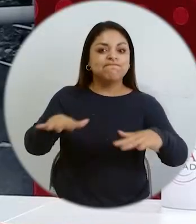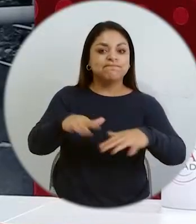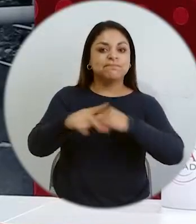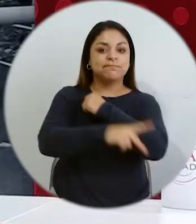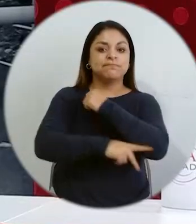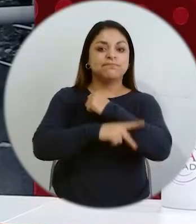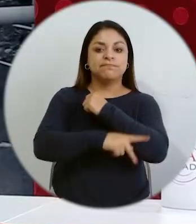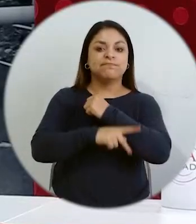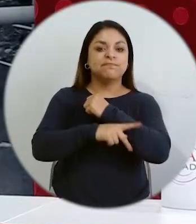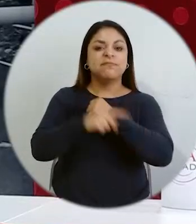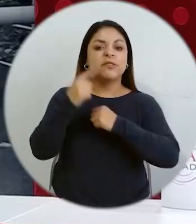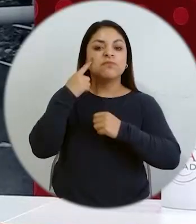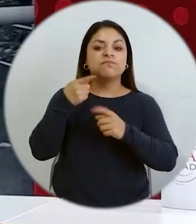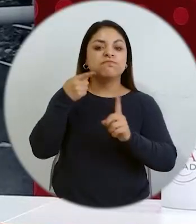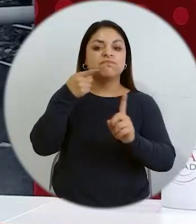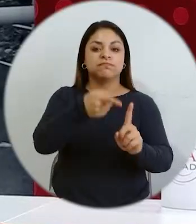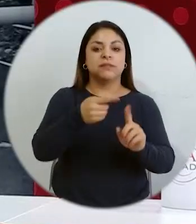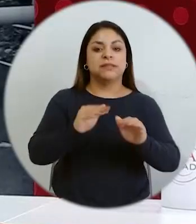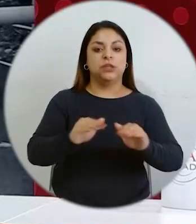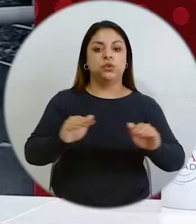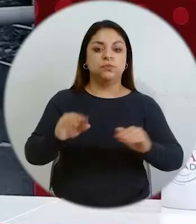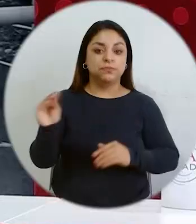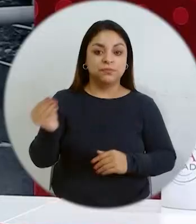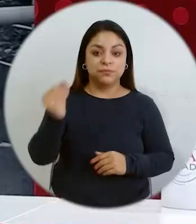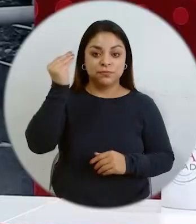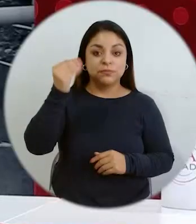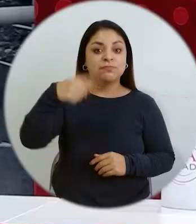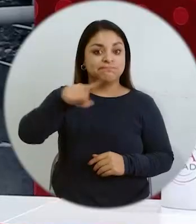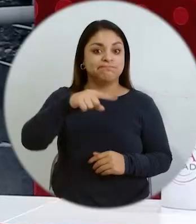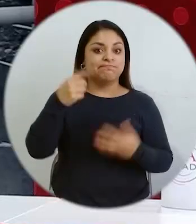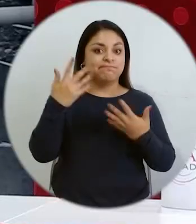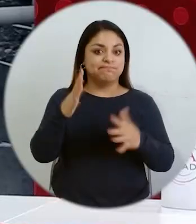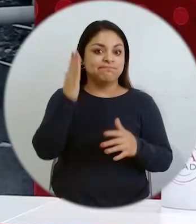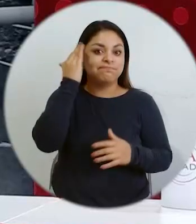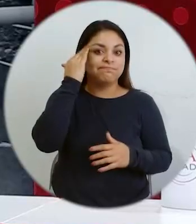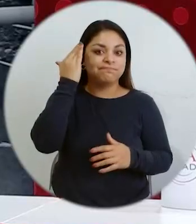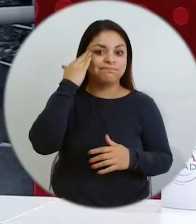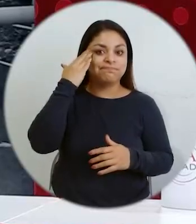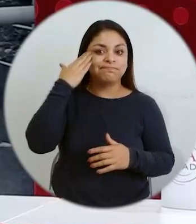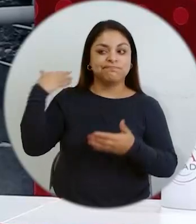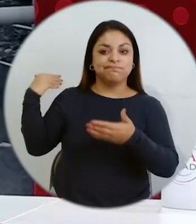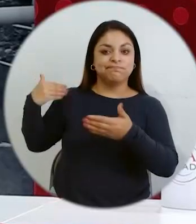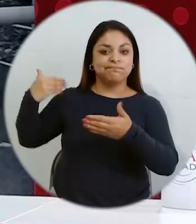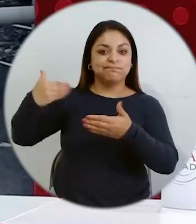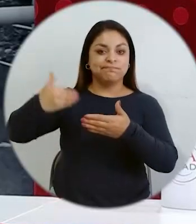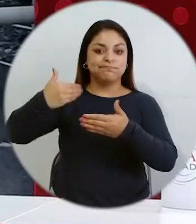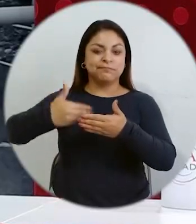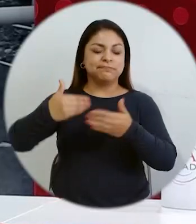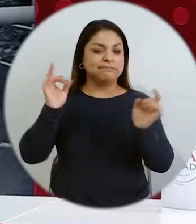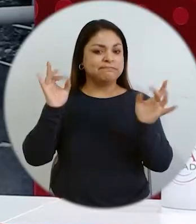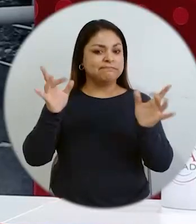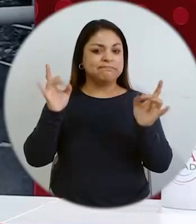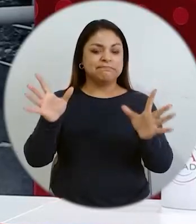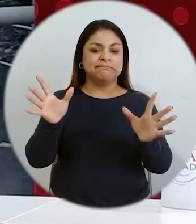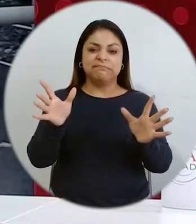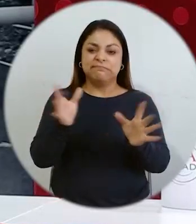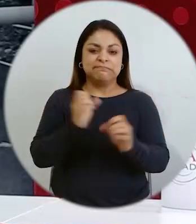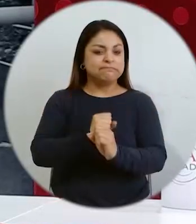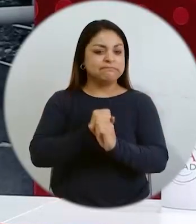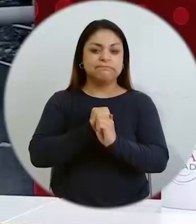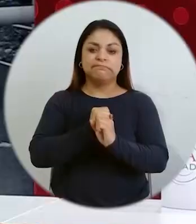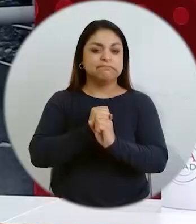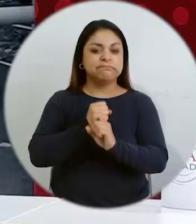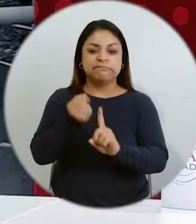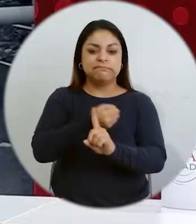sabido que el país experimenta desde hace varios años una crisis de inseguridad que ha ido en aumento y que nos afecta a todos y todas de